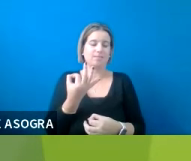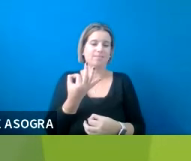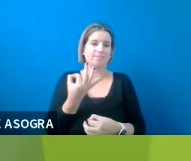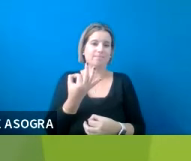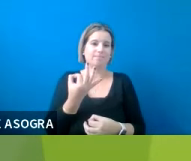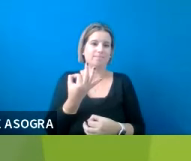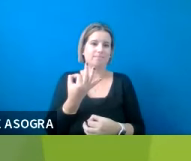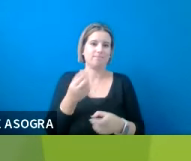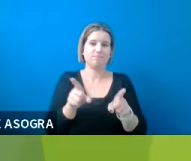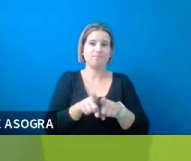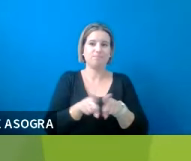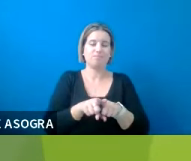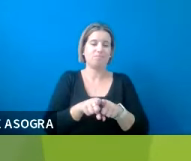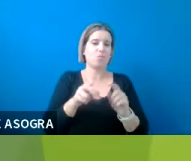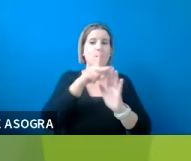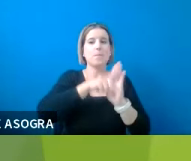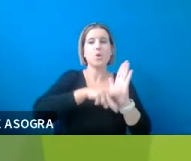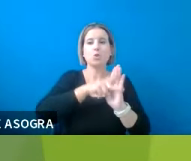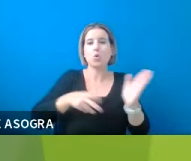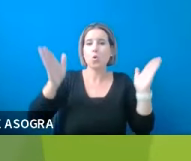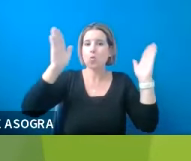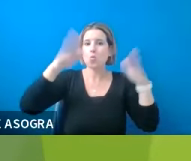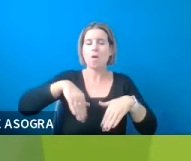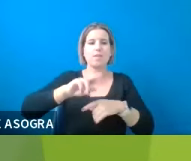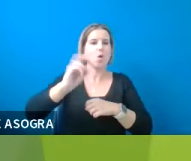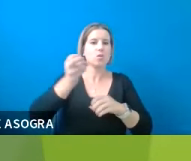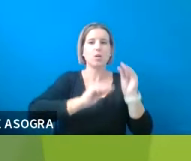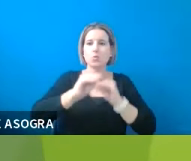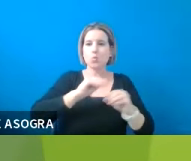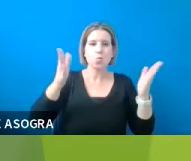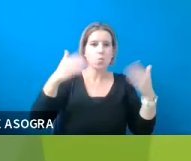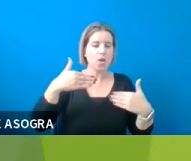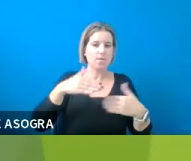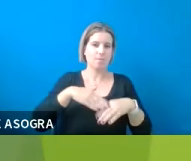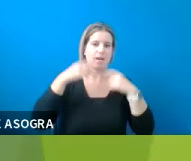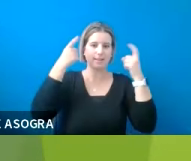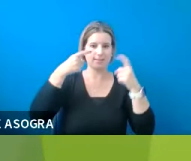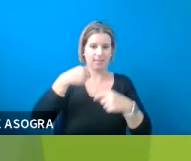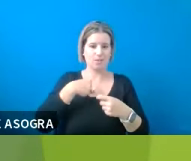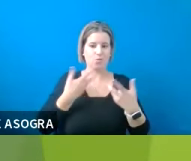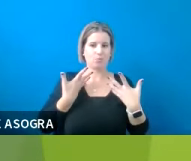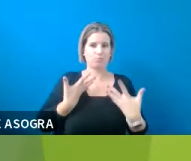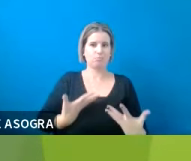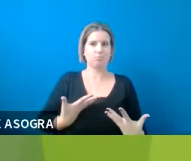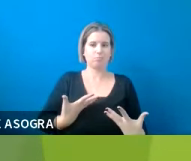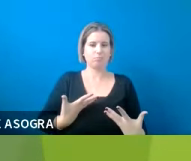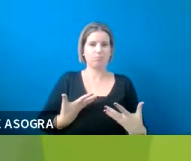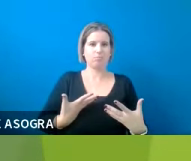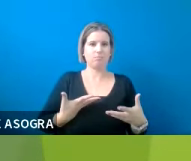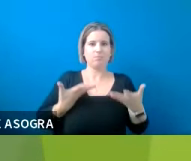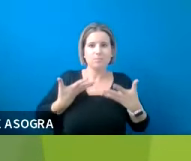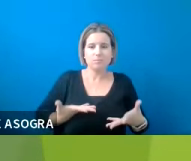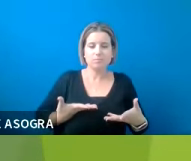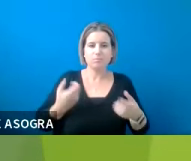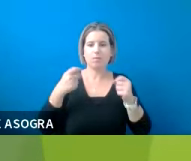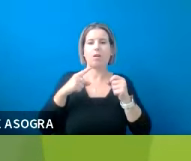como no había ningún protocolo ni ninguna forma de hacer que no tuviera